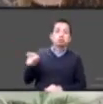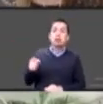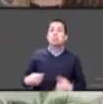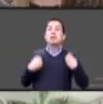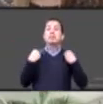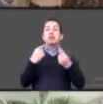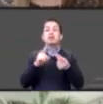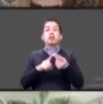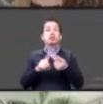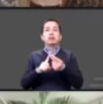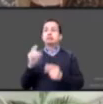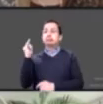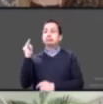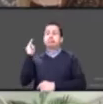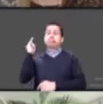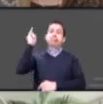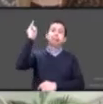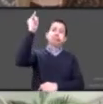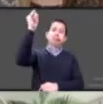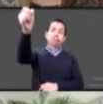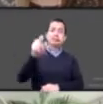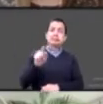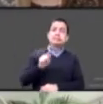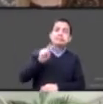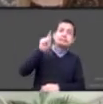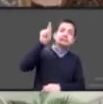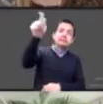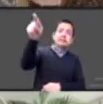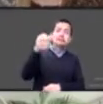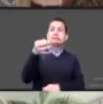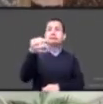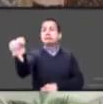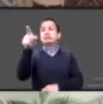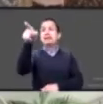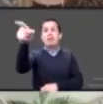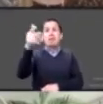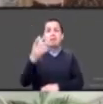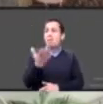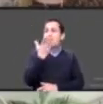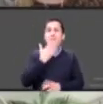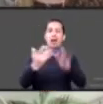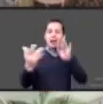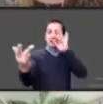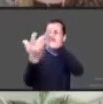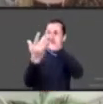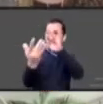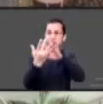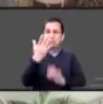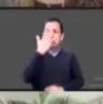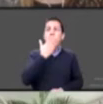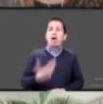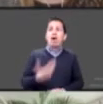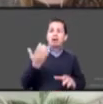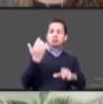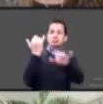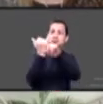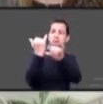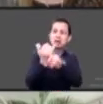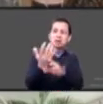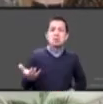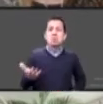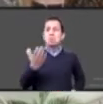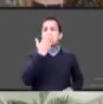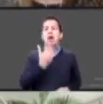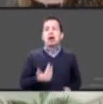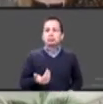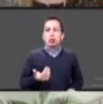en donde la brecha digital se impone por simple hecho de no tener conectividad, hasta el joven que tiene a lo mejor estudios y